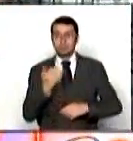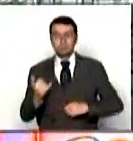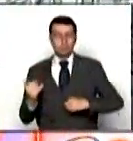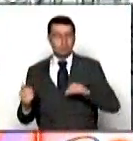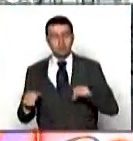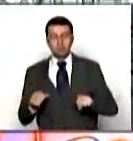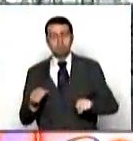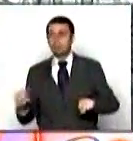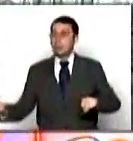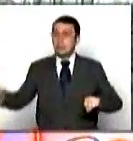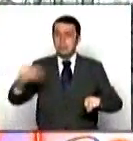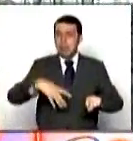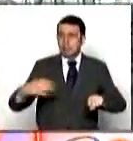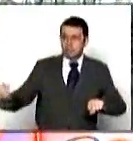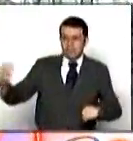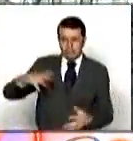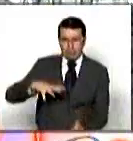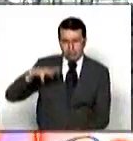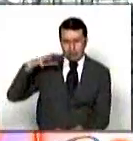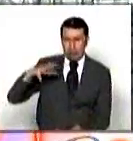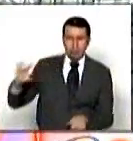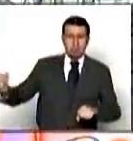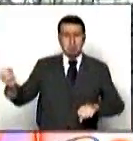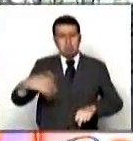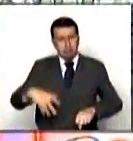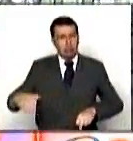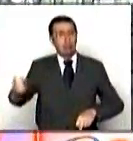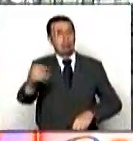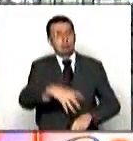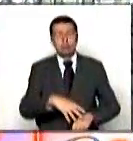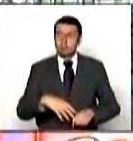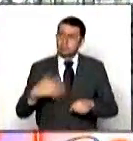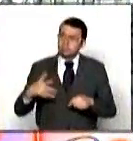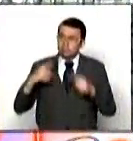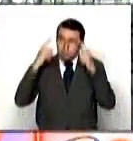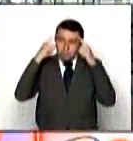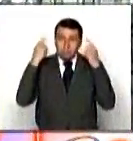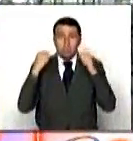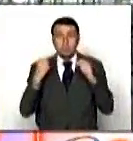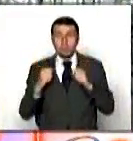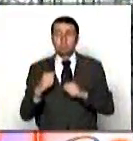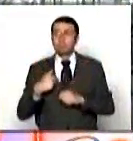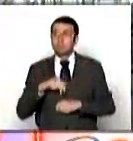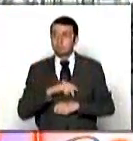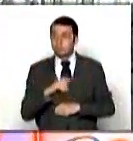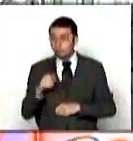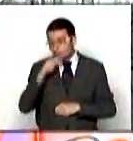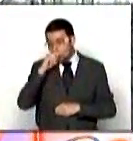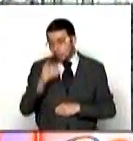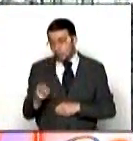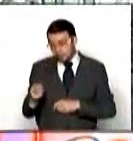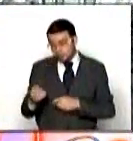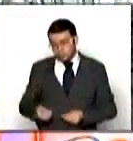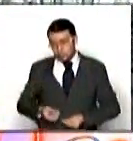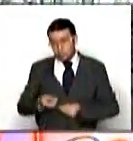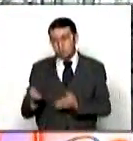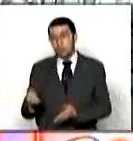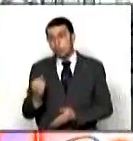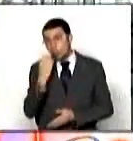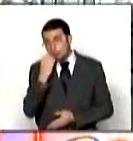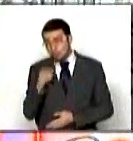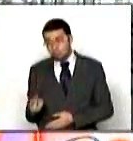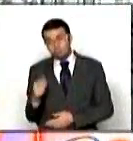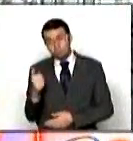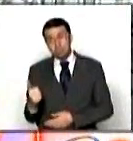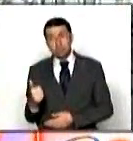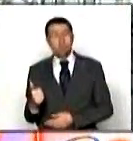esos paquetes, y a mí personalmente me preocupa eso porque estamos malnutriendo, estamos alimentando entre comillas